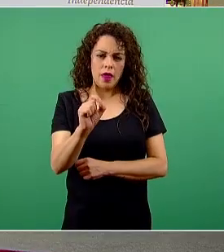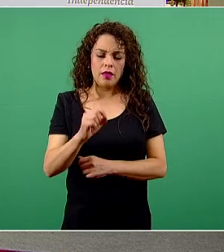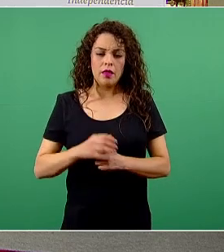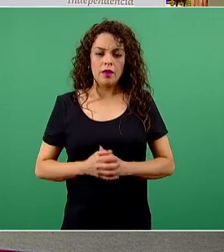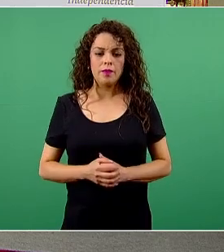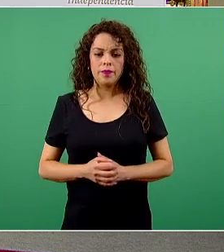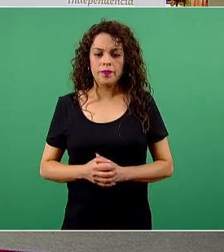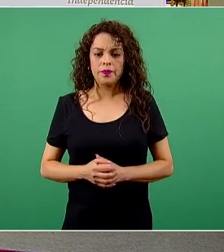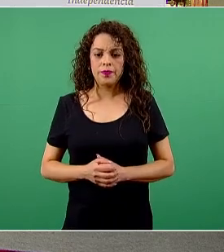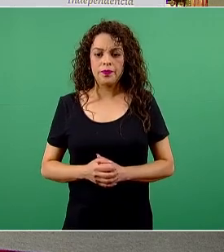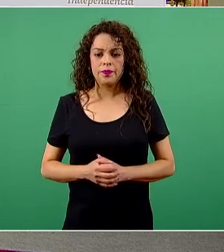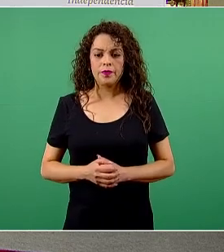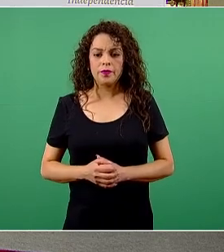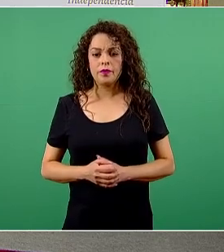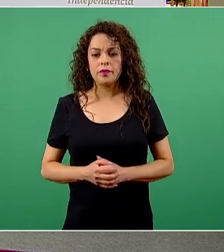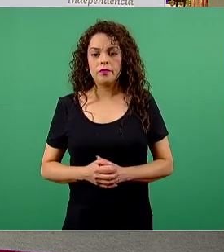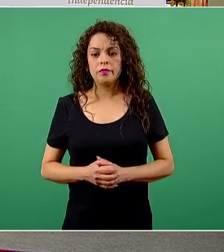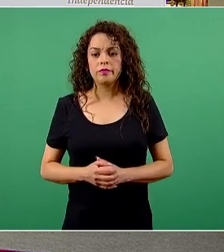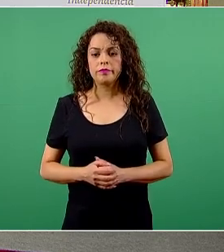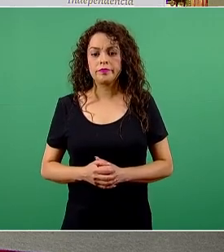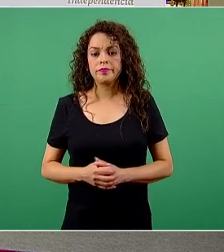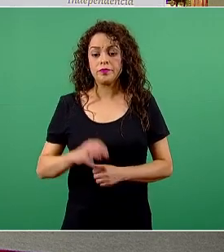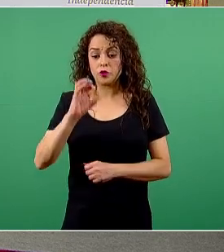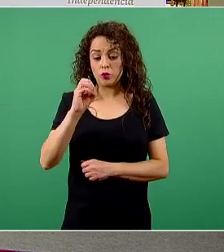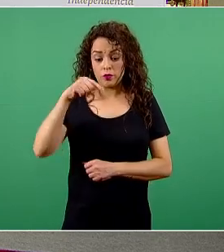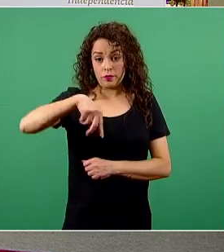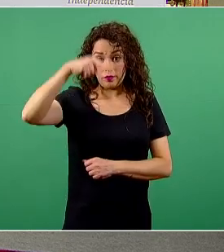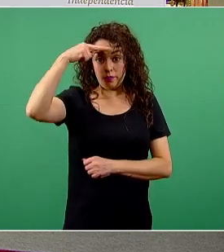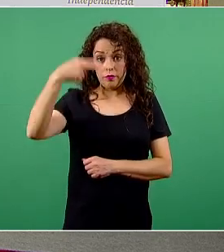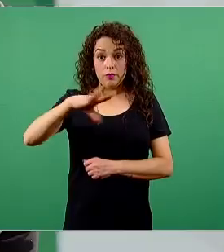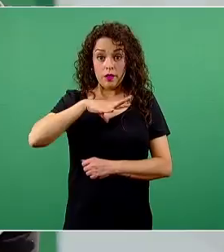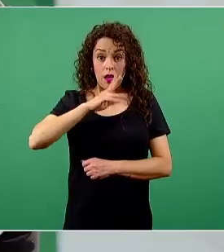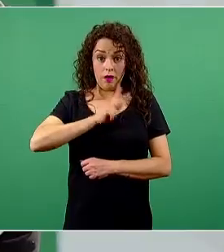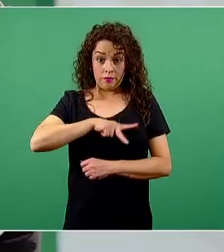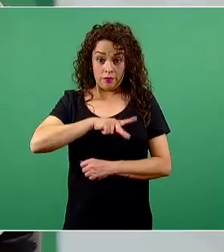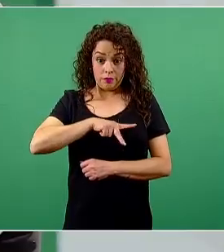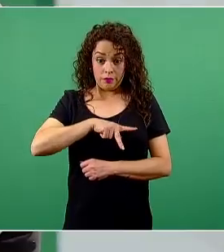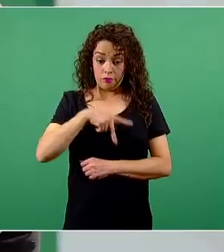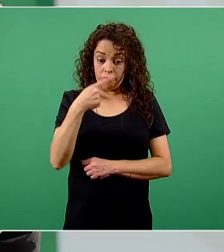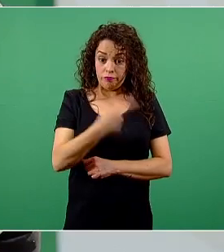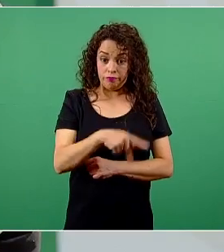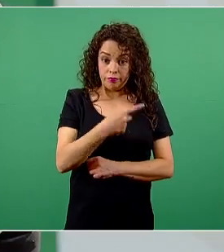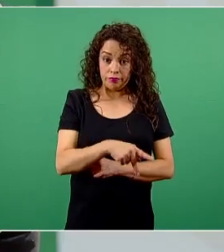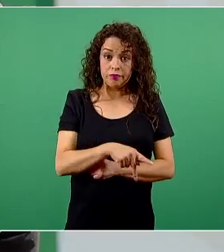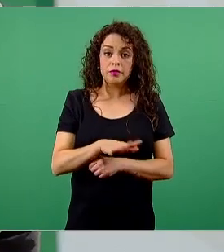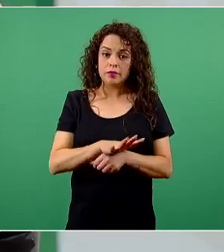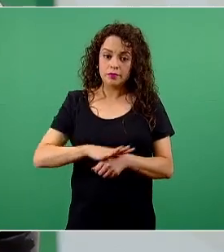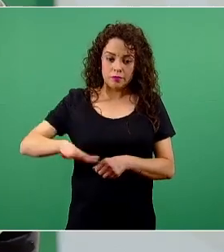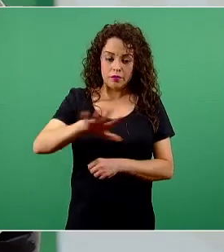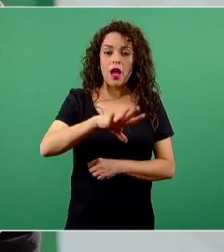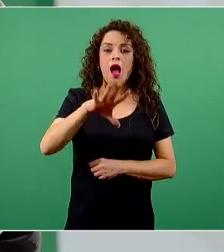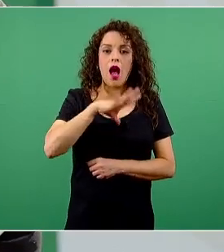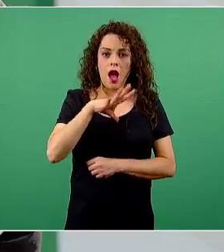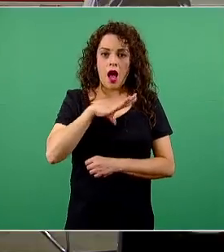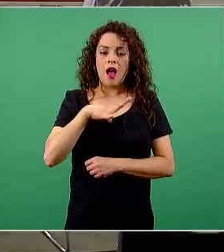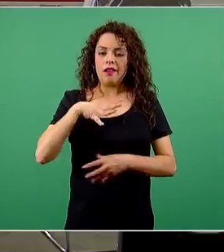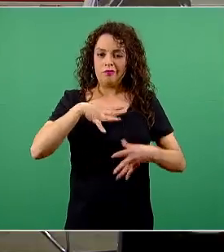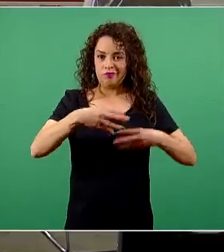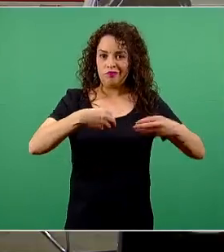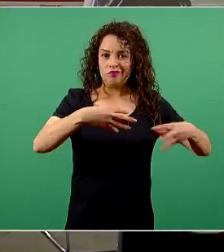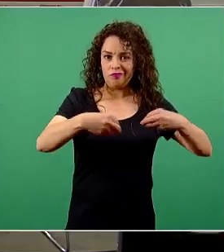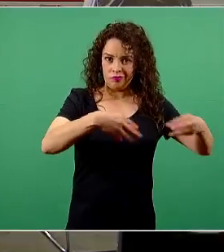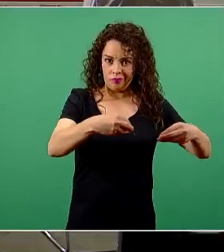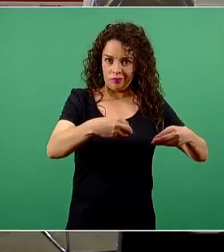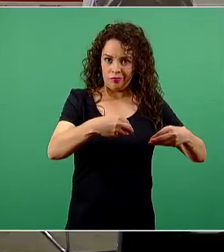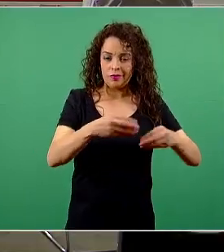los linajes y los clados mexicanos que hemos tenido en un momento determinado circulando. Pero la importancia